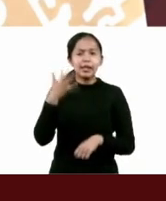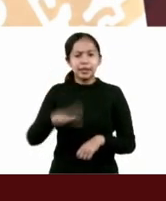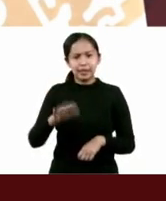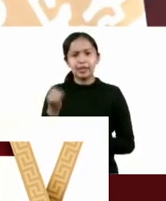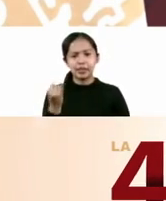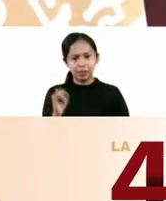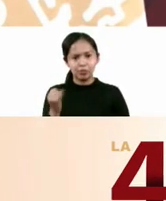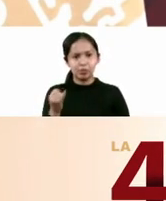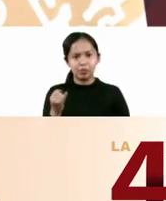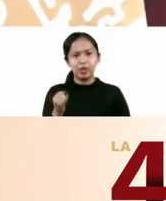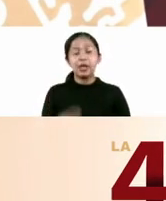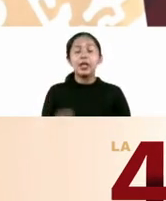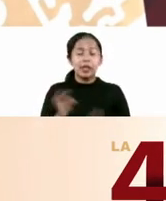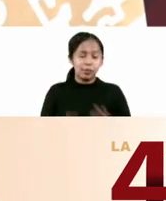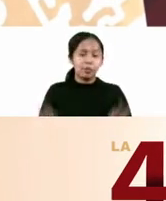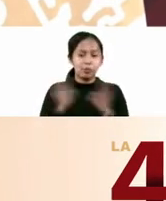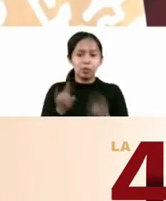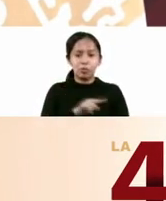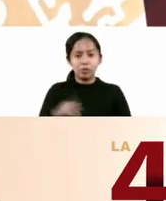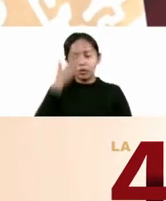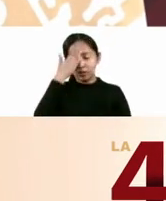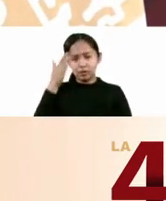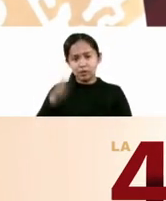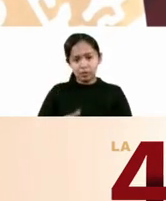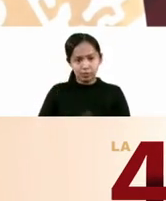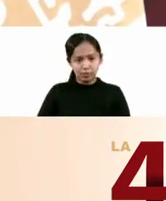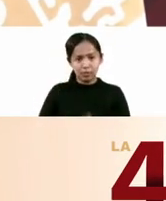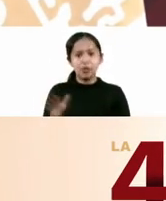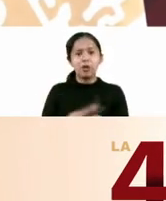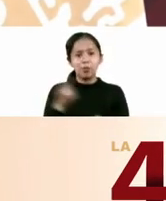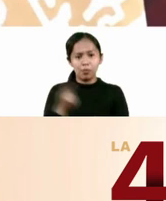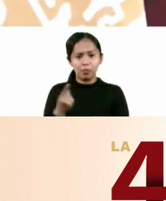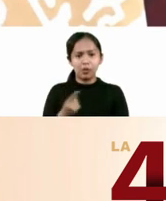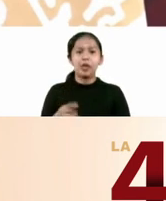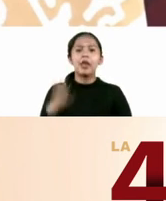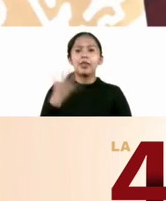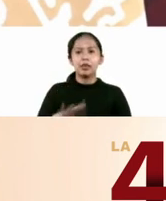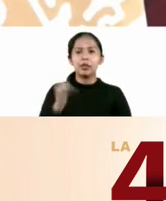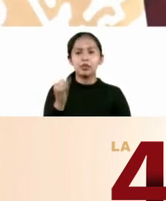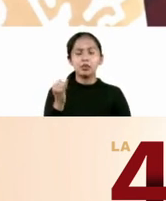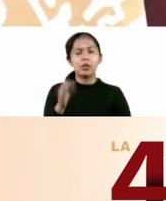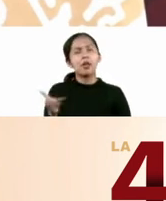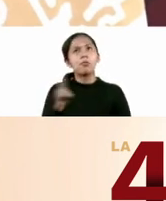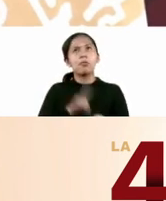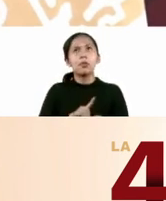es importante que se sepa porque el 10 de junio, como ustedes saben, también es un día en